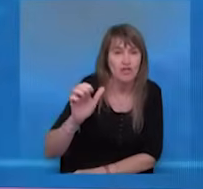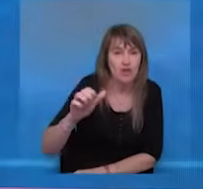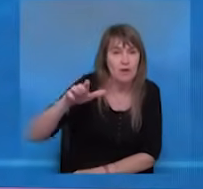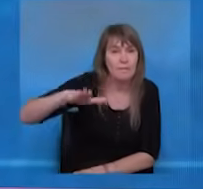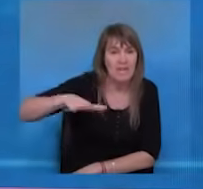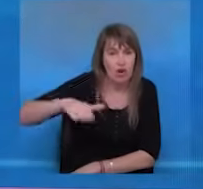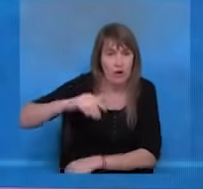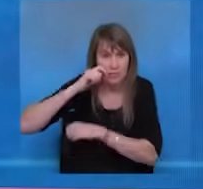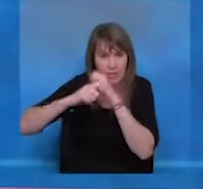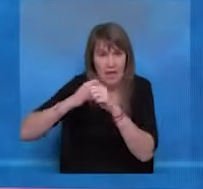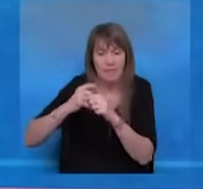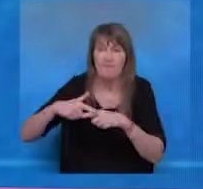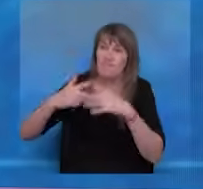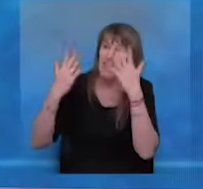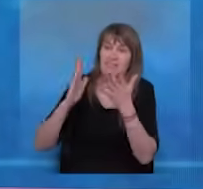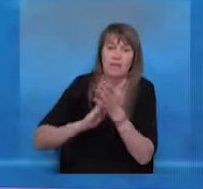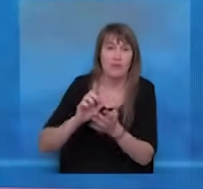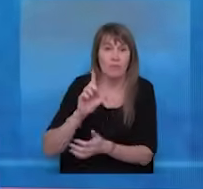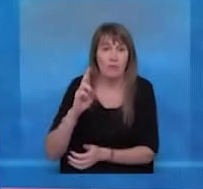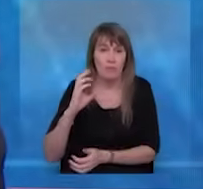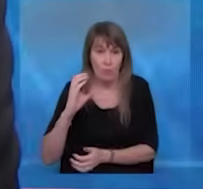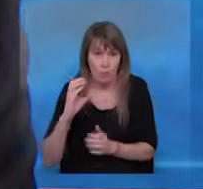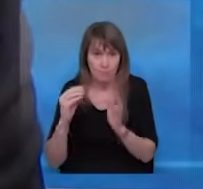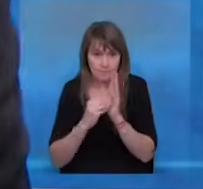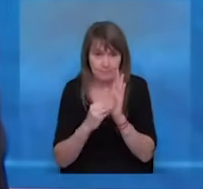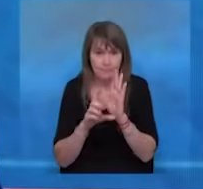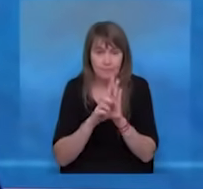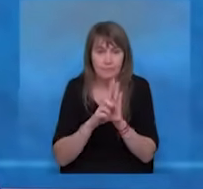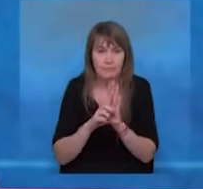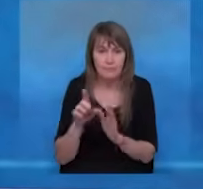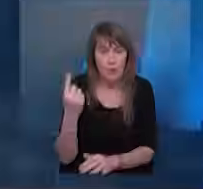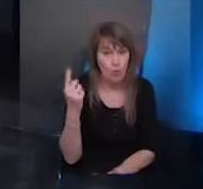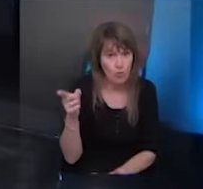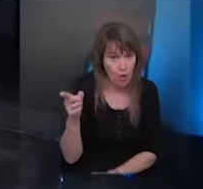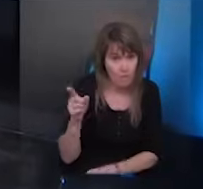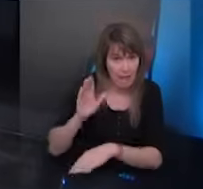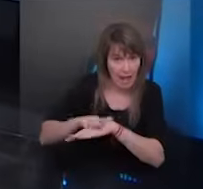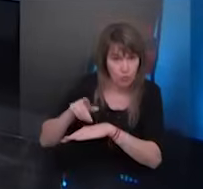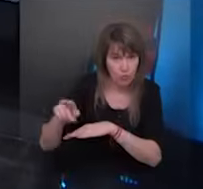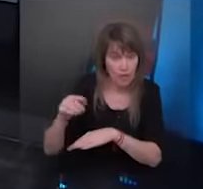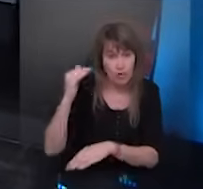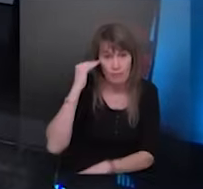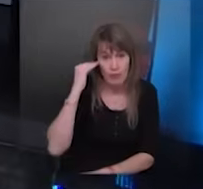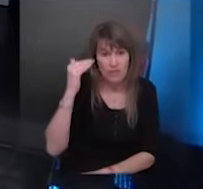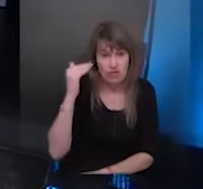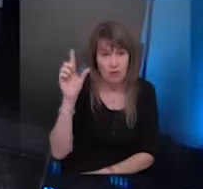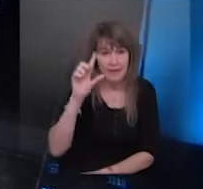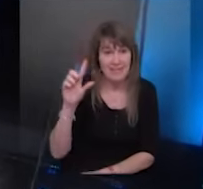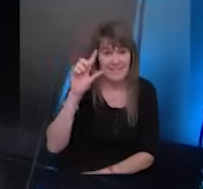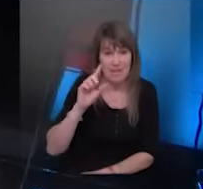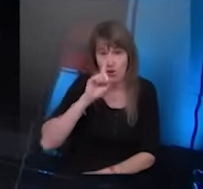menor en una fiesta de la luz dicho sea de paso uno de esos de esos acusados que es profesor en un Liceo de